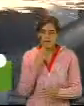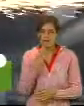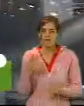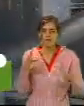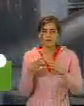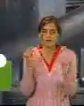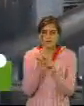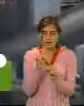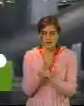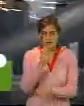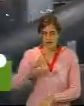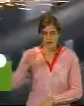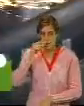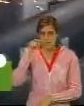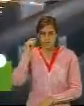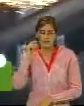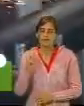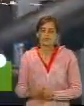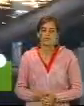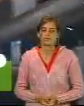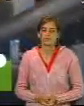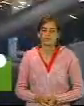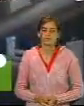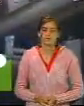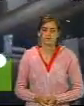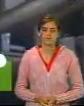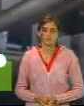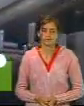a todos los trabajadores y trabajadoras.